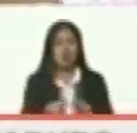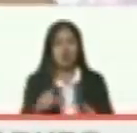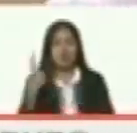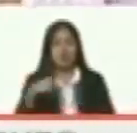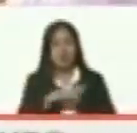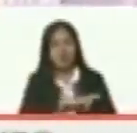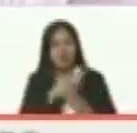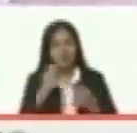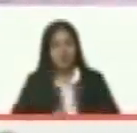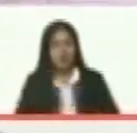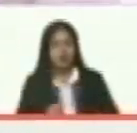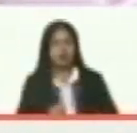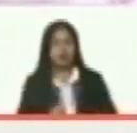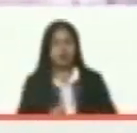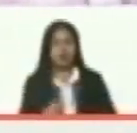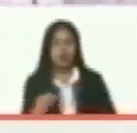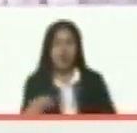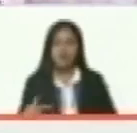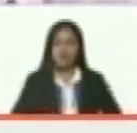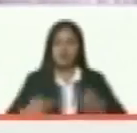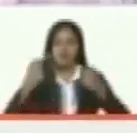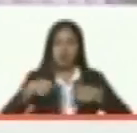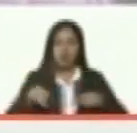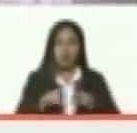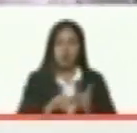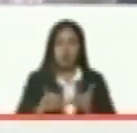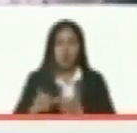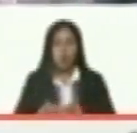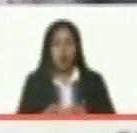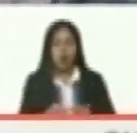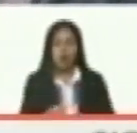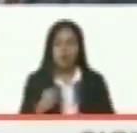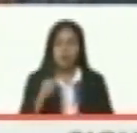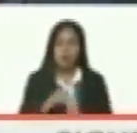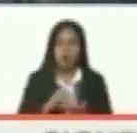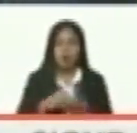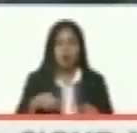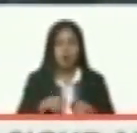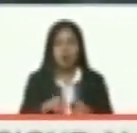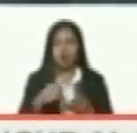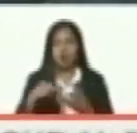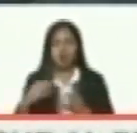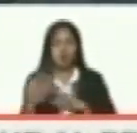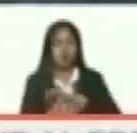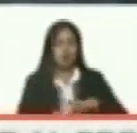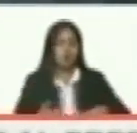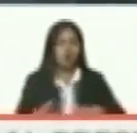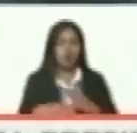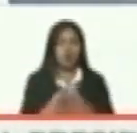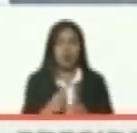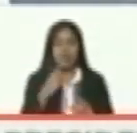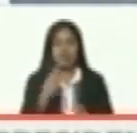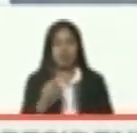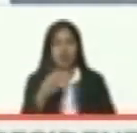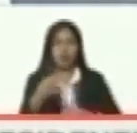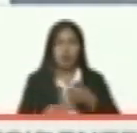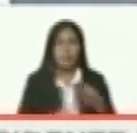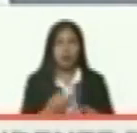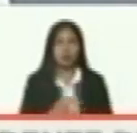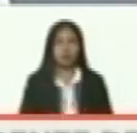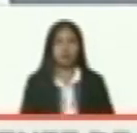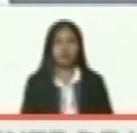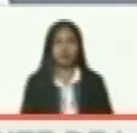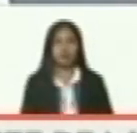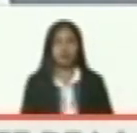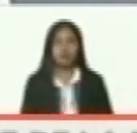la fuerza para enfrentar y sobreponerse a cualquier circunstancia. Así lo digo